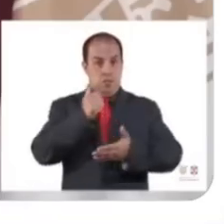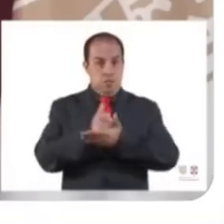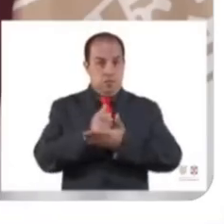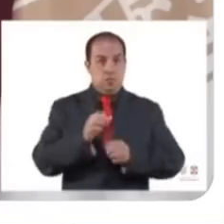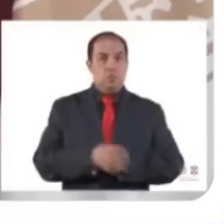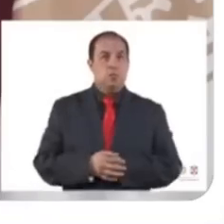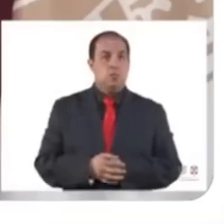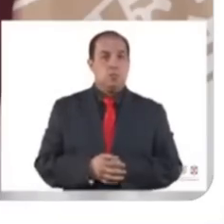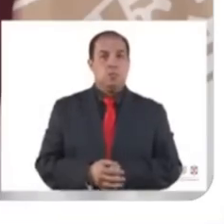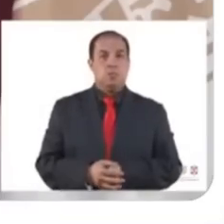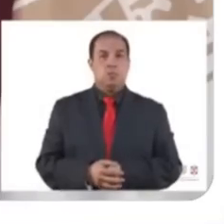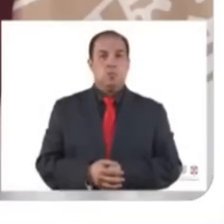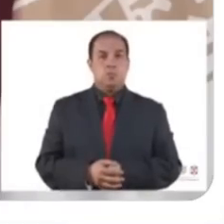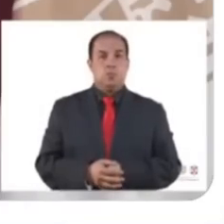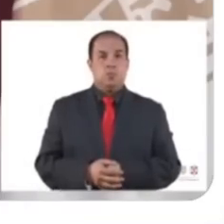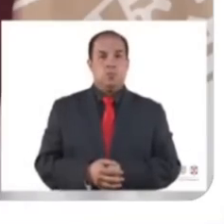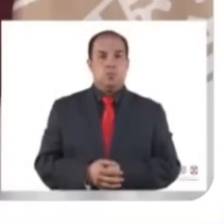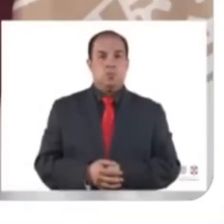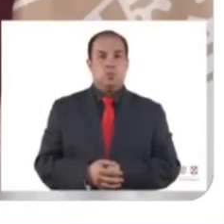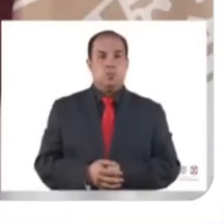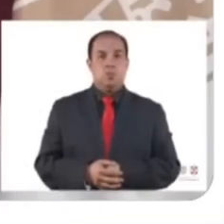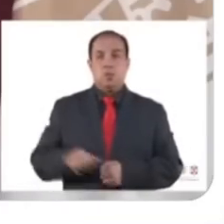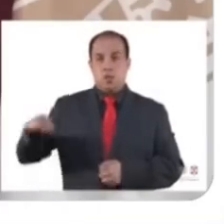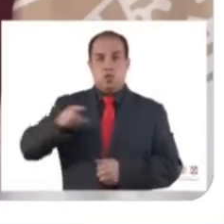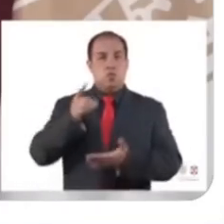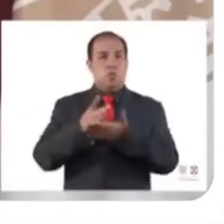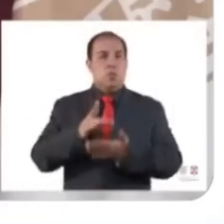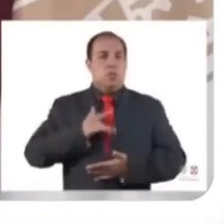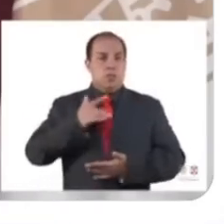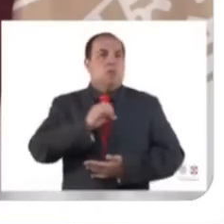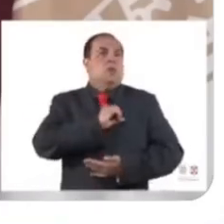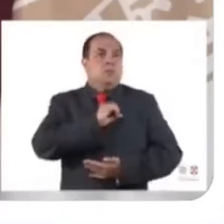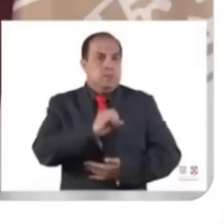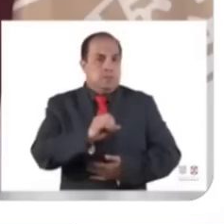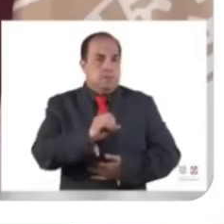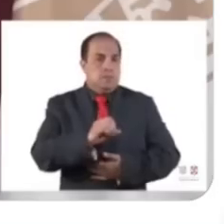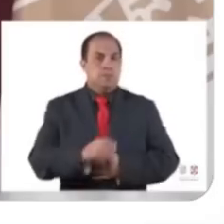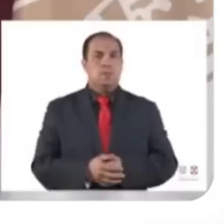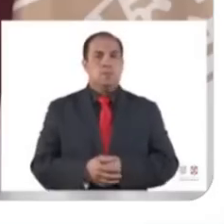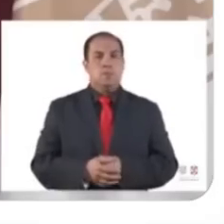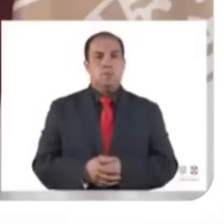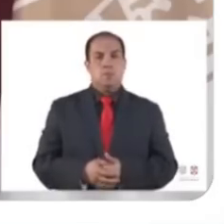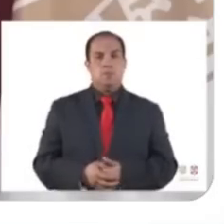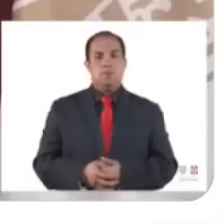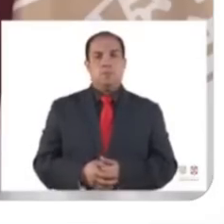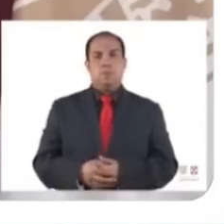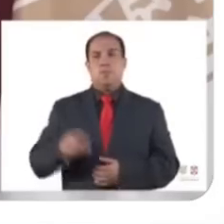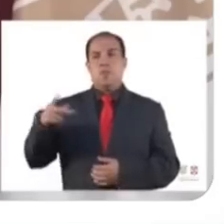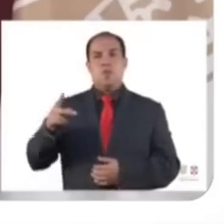ese poderosísimo like. Manita arriba a este video, compártalo, denle me gusta para que podamos llegar a